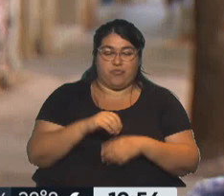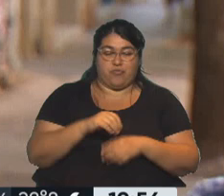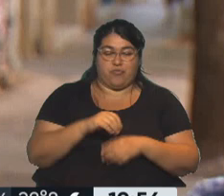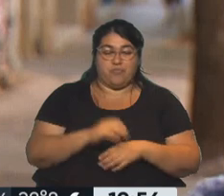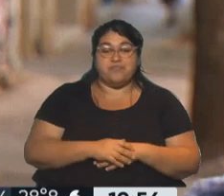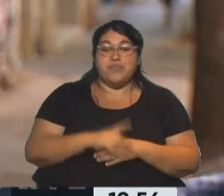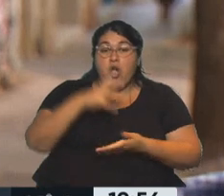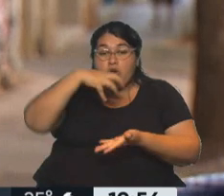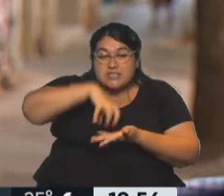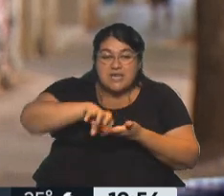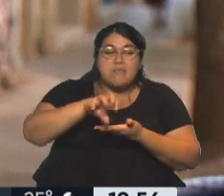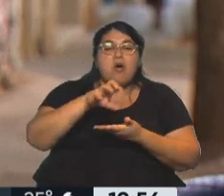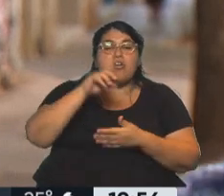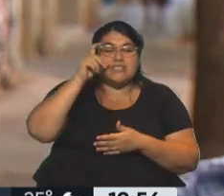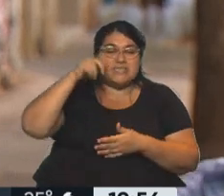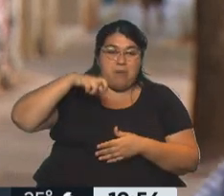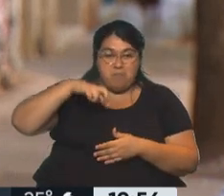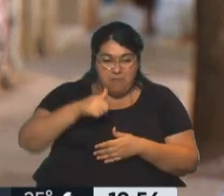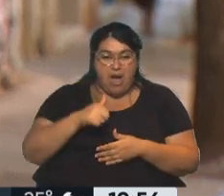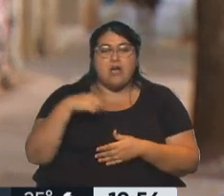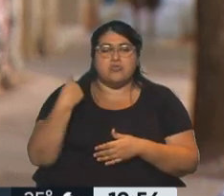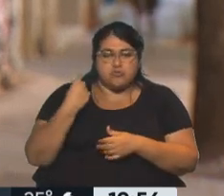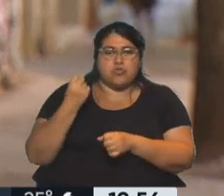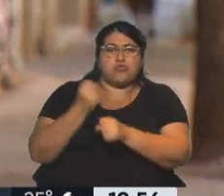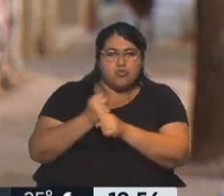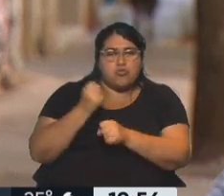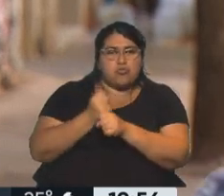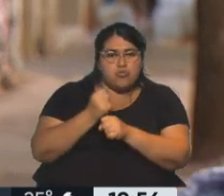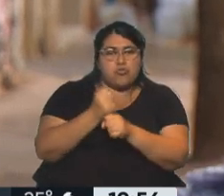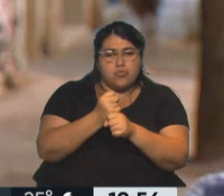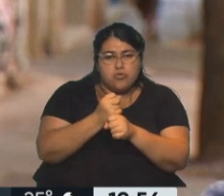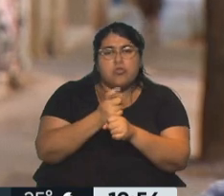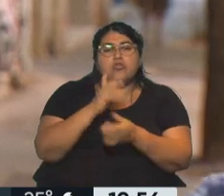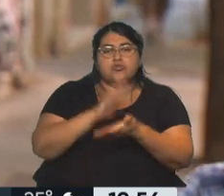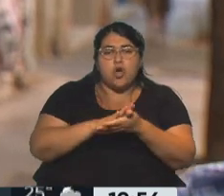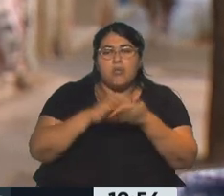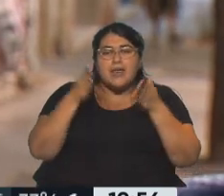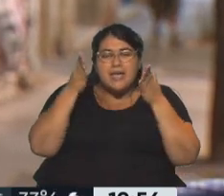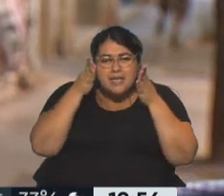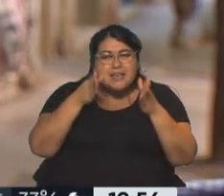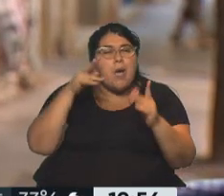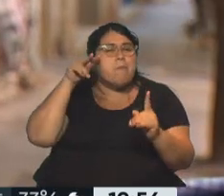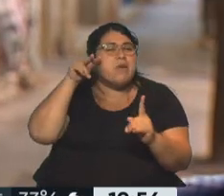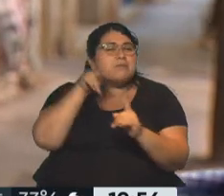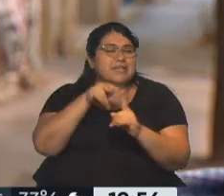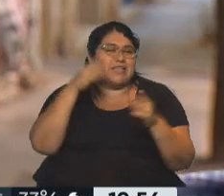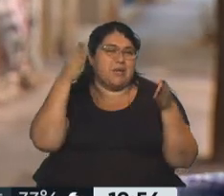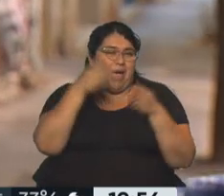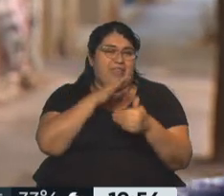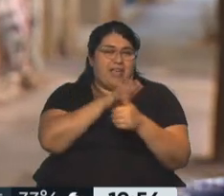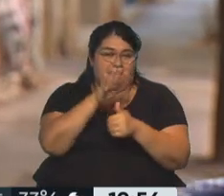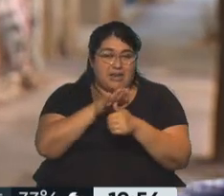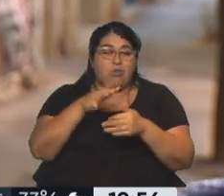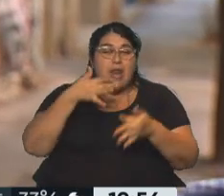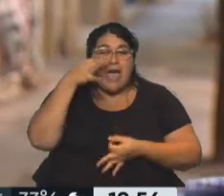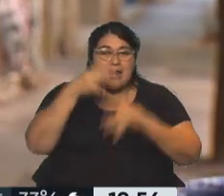el observatorio de géneros de cepa venimos trabajando ya hace varios años en lo que es la perspectiva de género justamente en el análisis económico